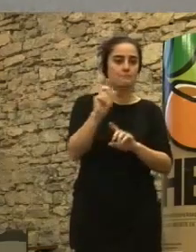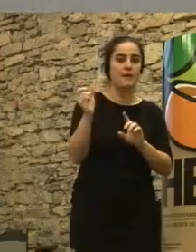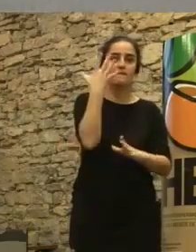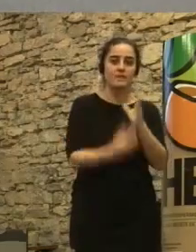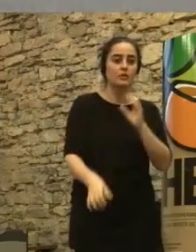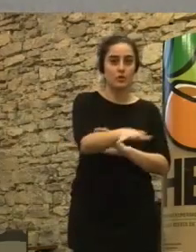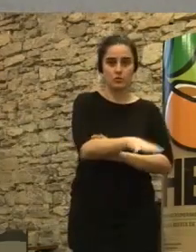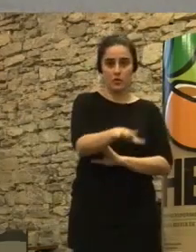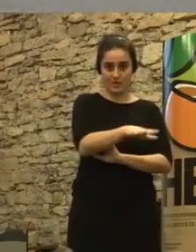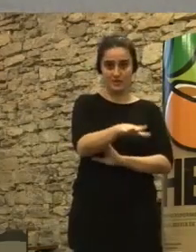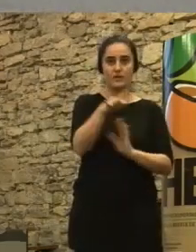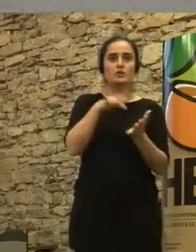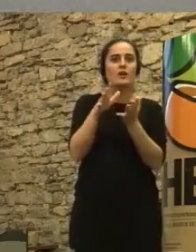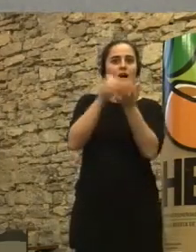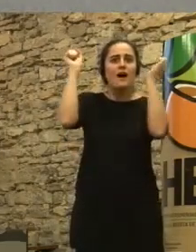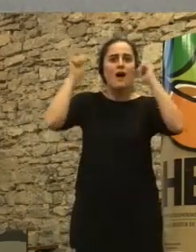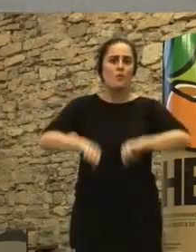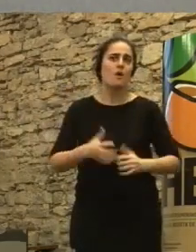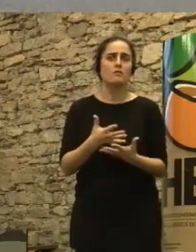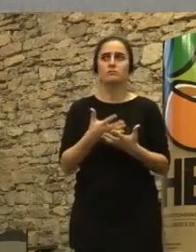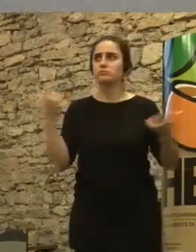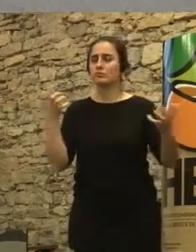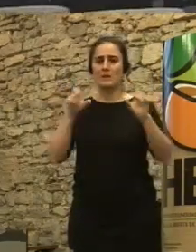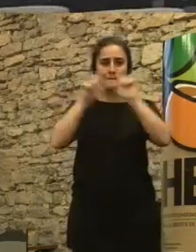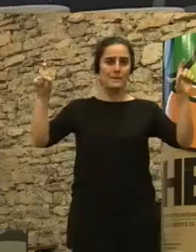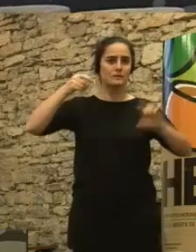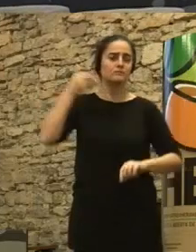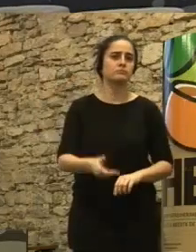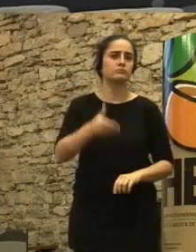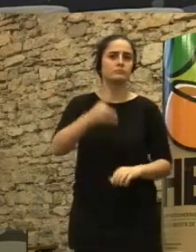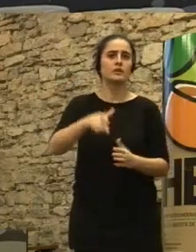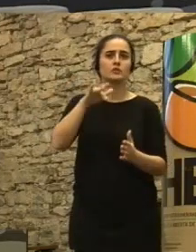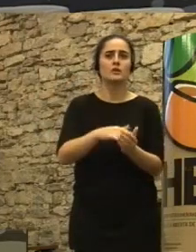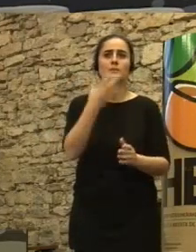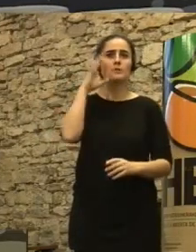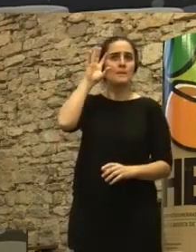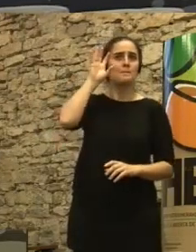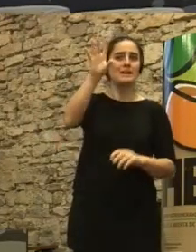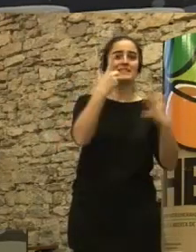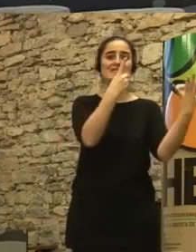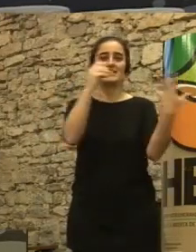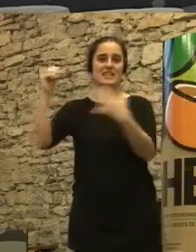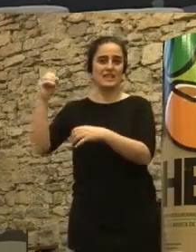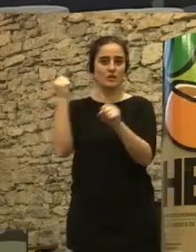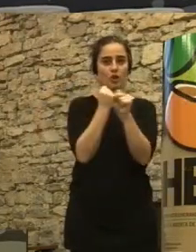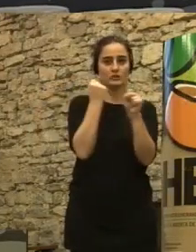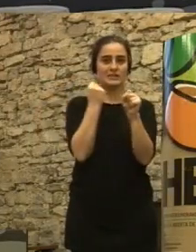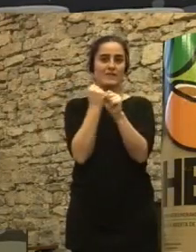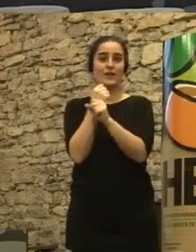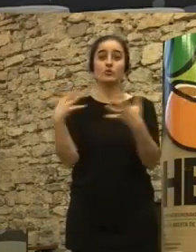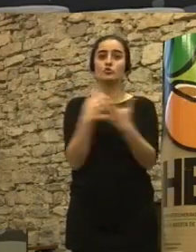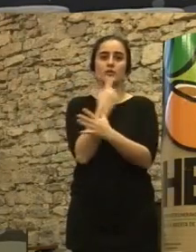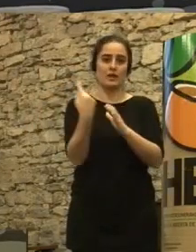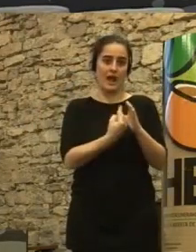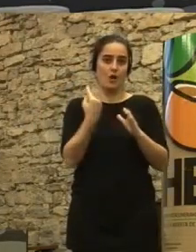como SAP, pero acuerdos gigantes donde le han dado 600 empleados en un país, todos con autismo. Ahora, ¿sabéis